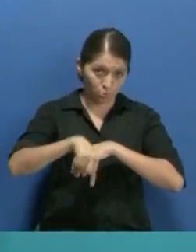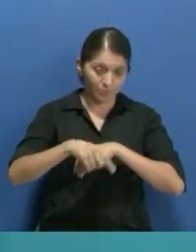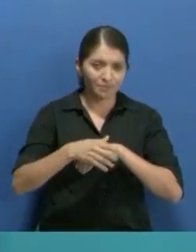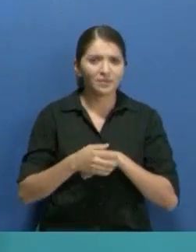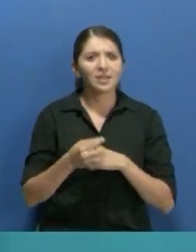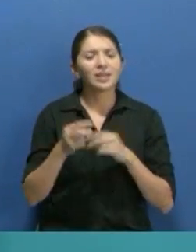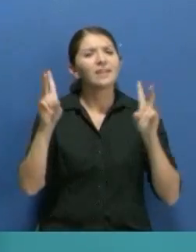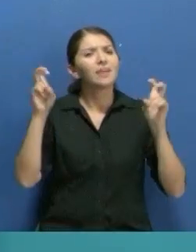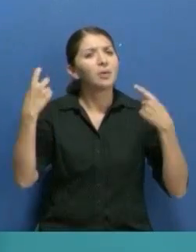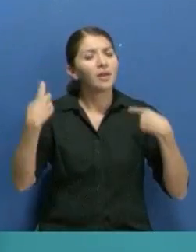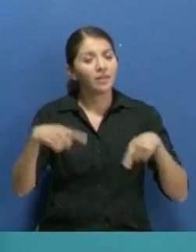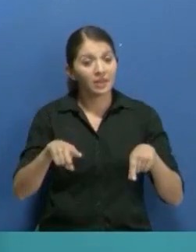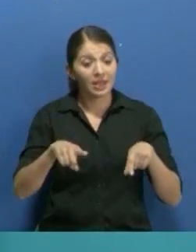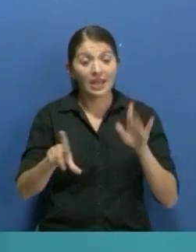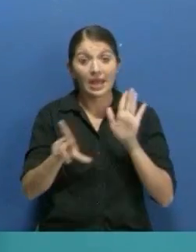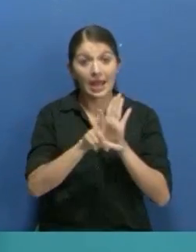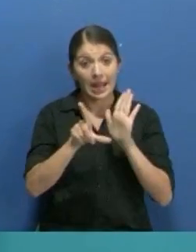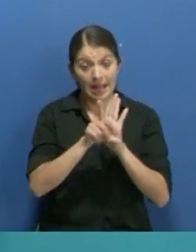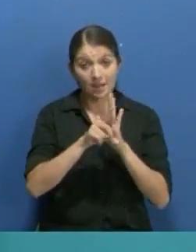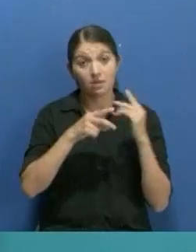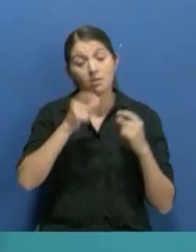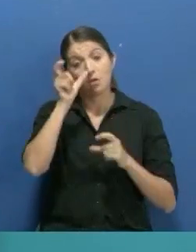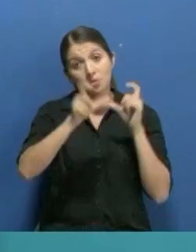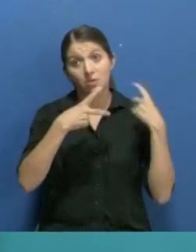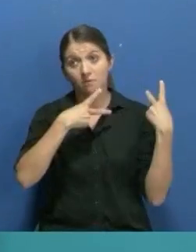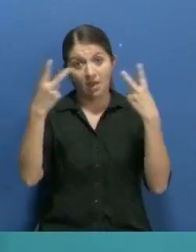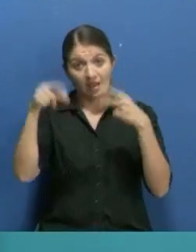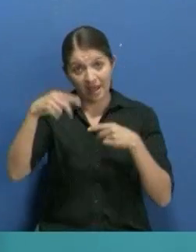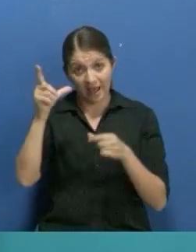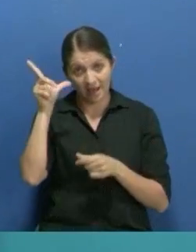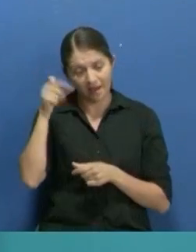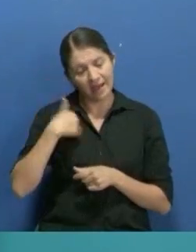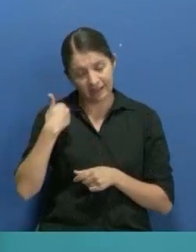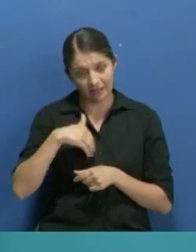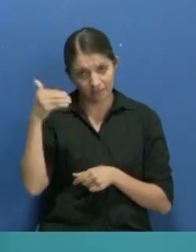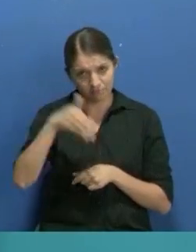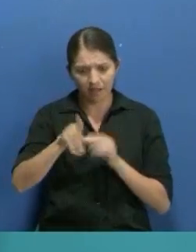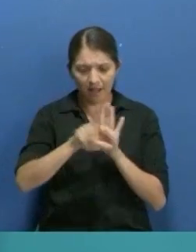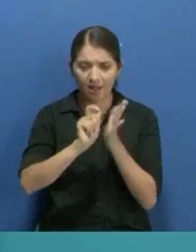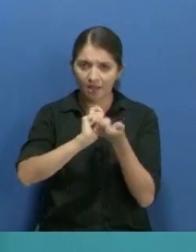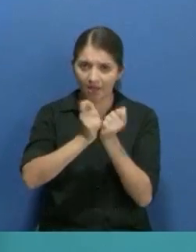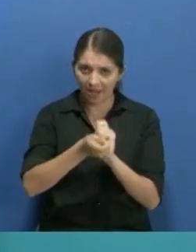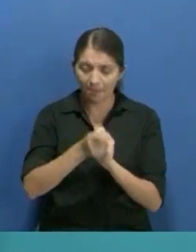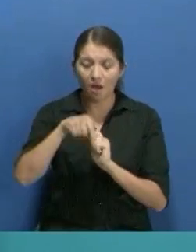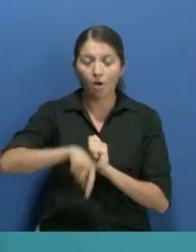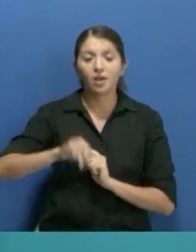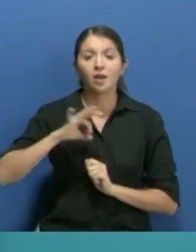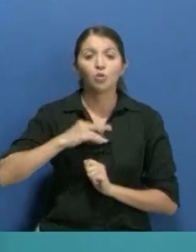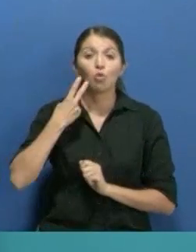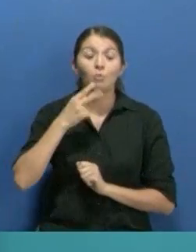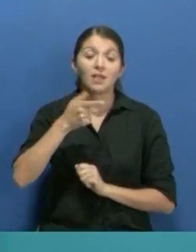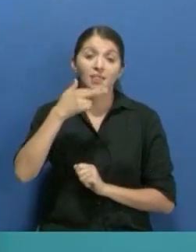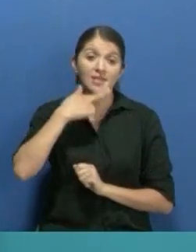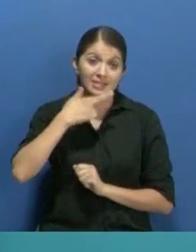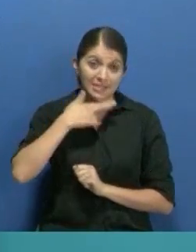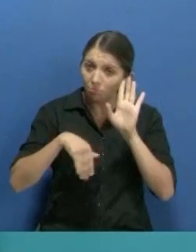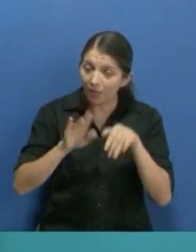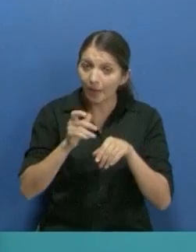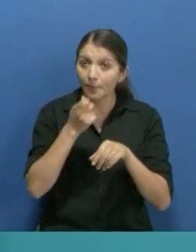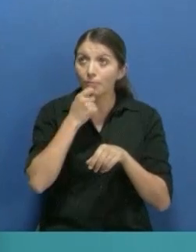Continuamos en Unidiversidad Noticias. Estamos en vivo por el canal 30 de la televisión digital abierta en el canal de la Universidad Nacional de